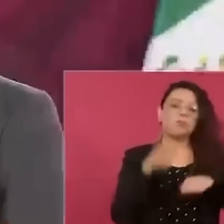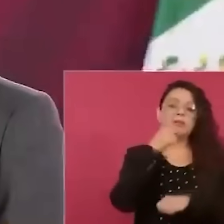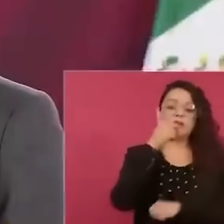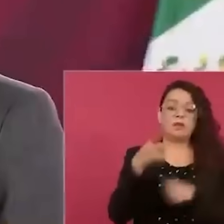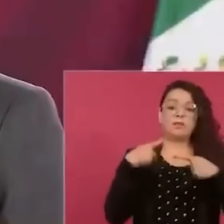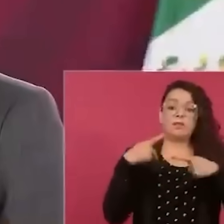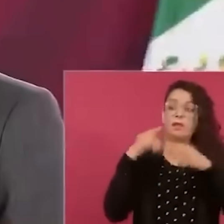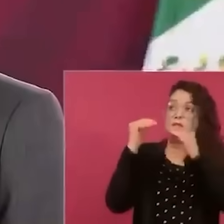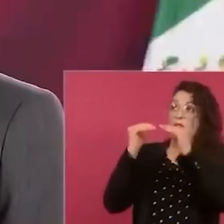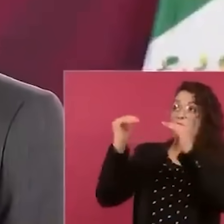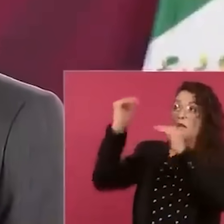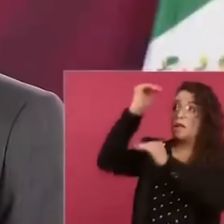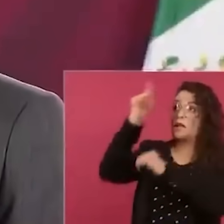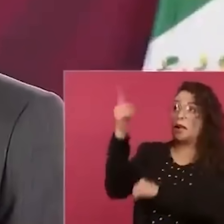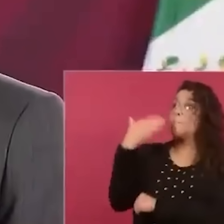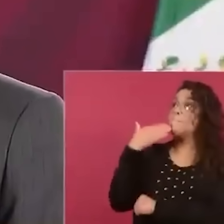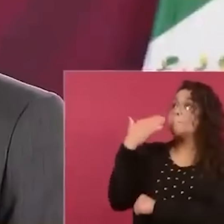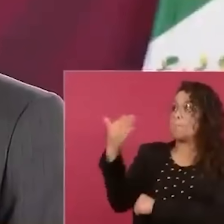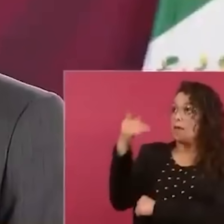abajo.